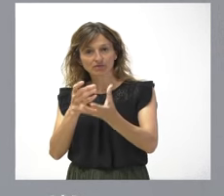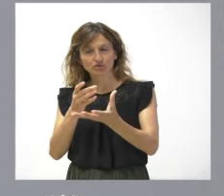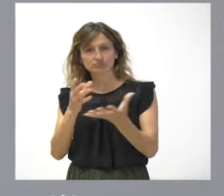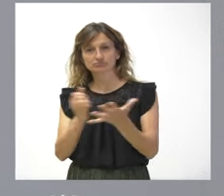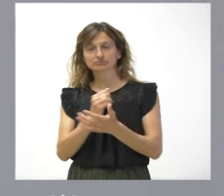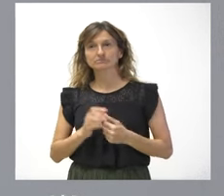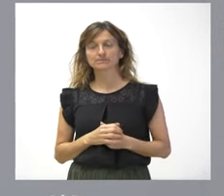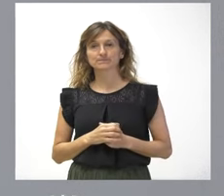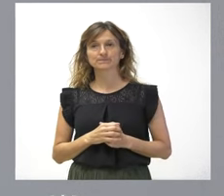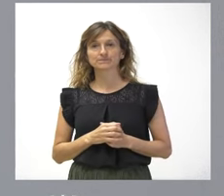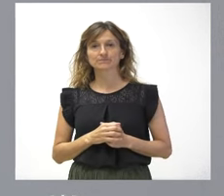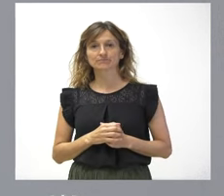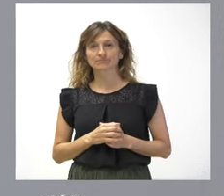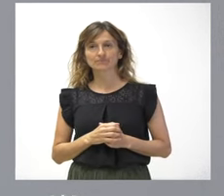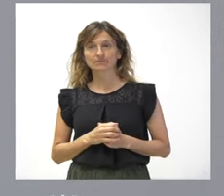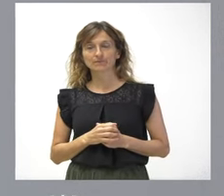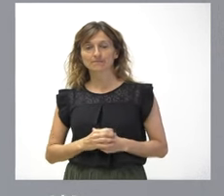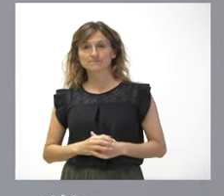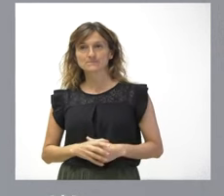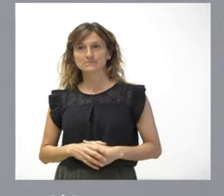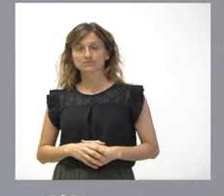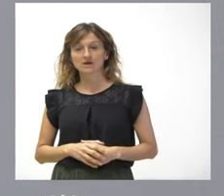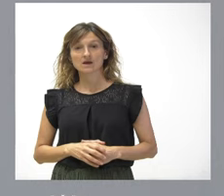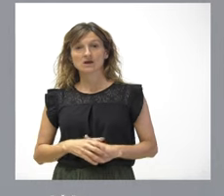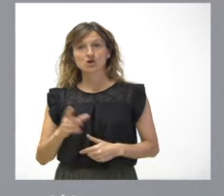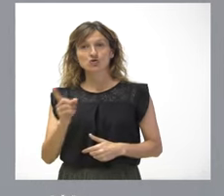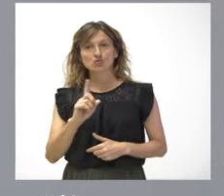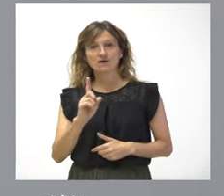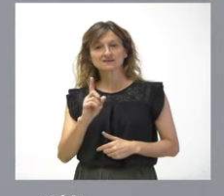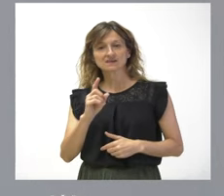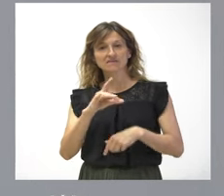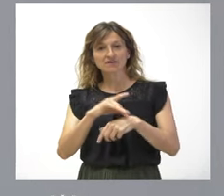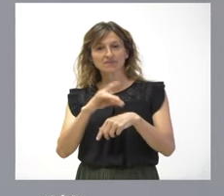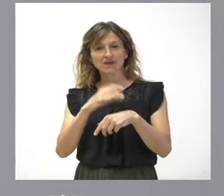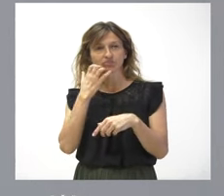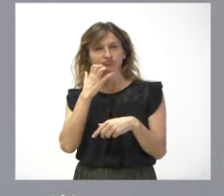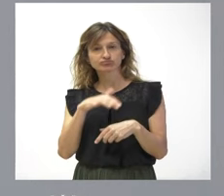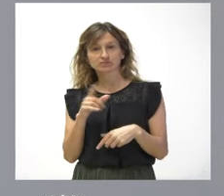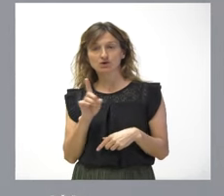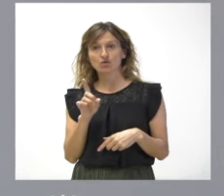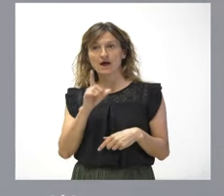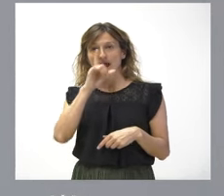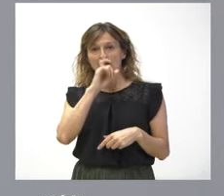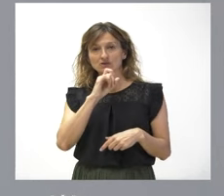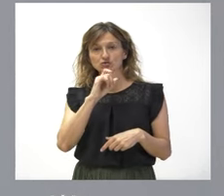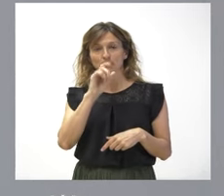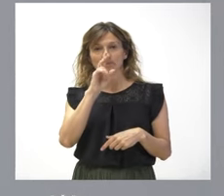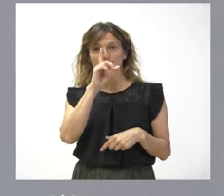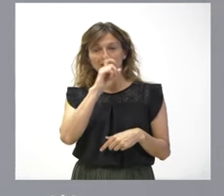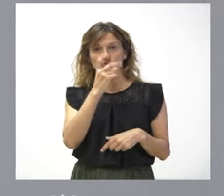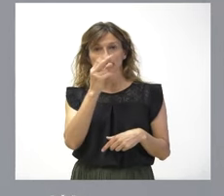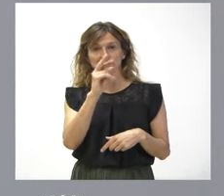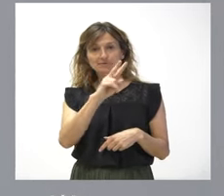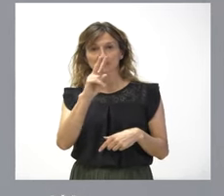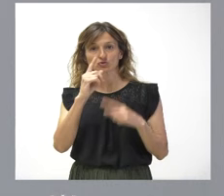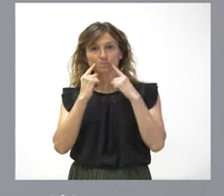respecto No no es una enfermedad inusual desde el año 2022 que se registró el